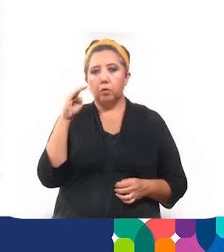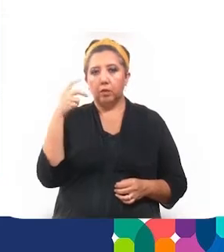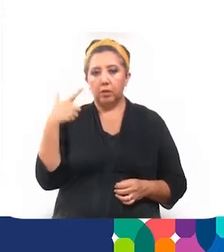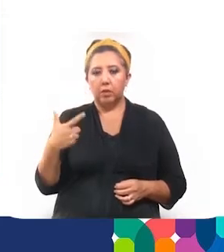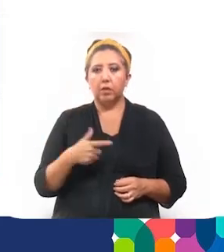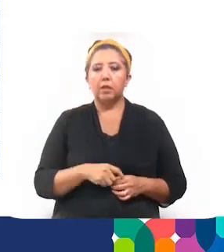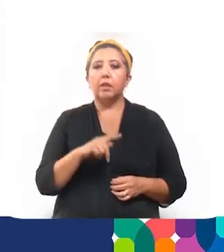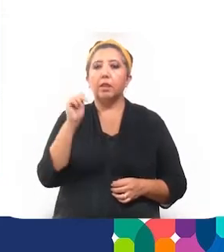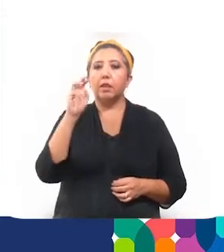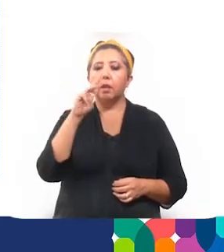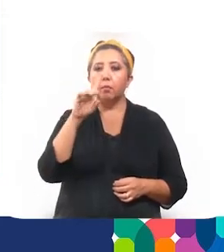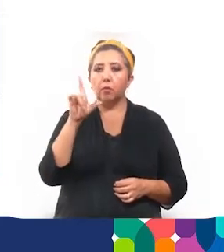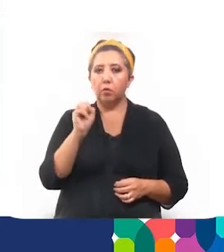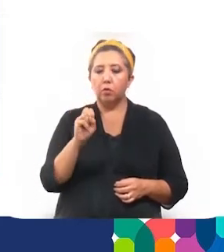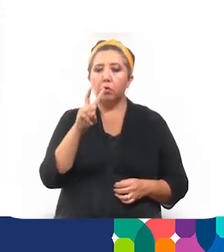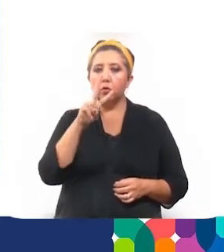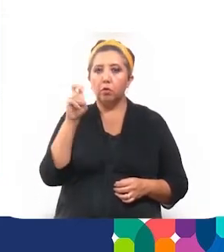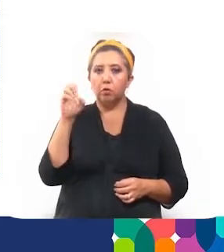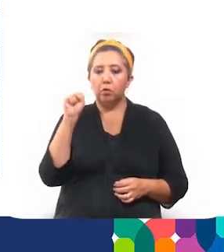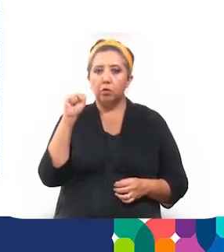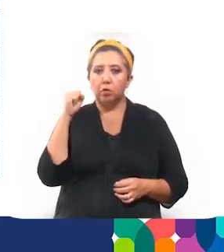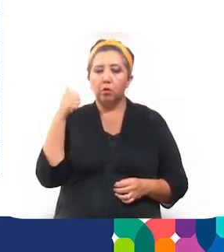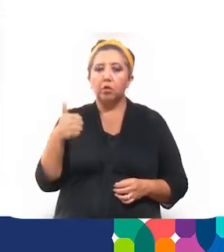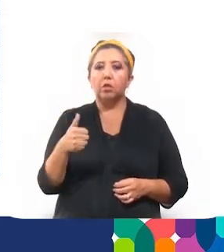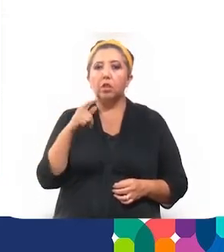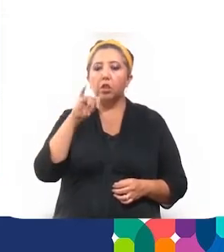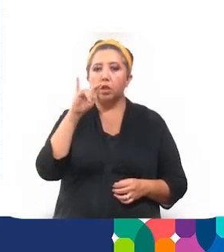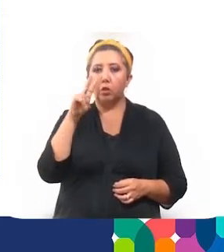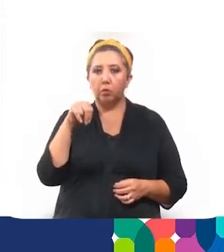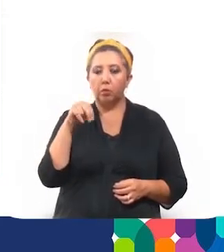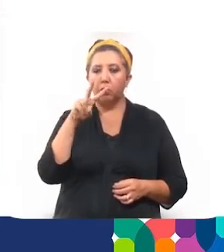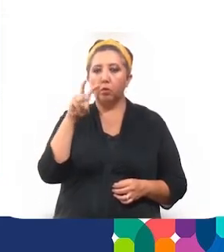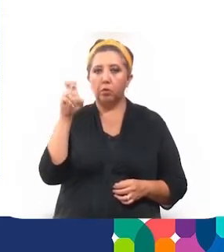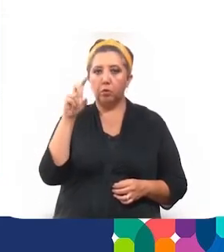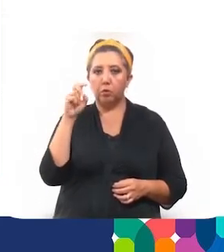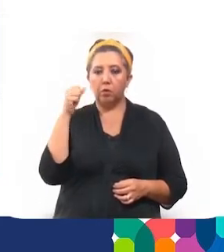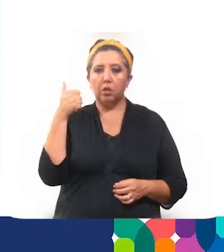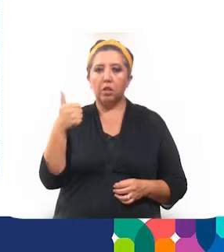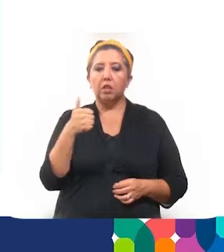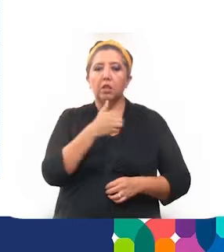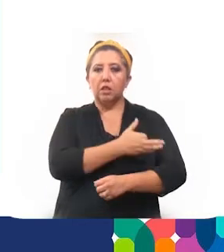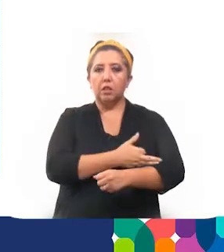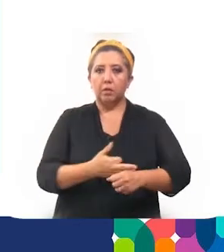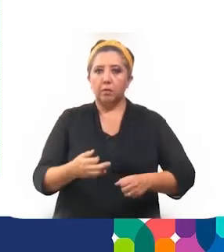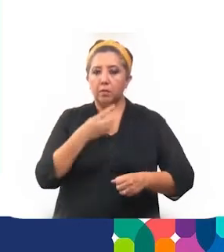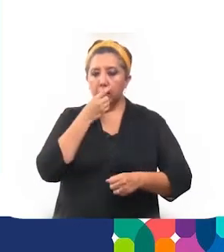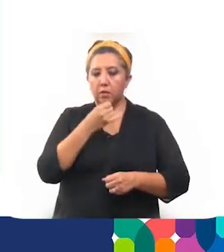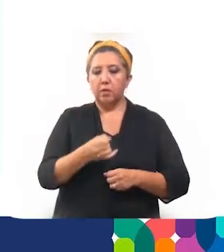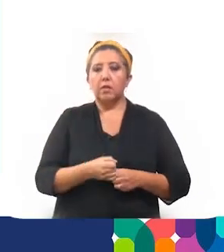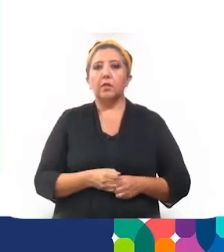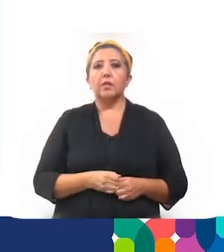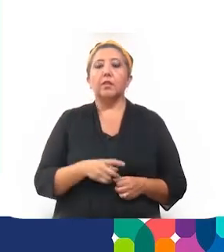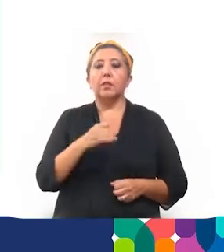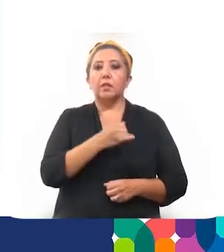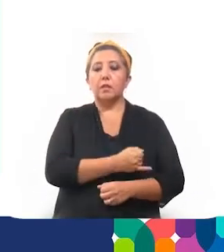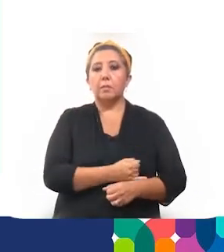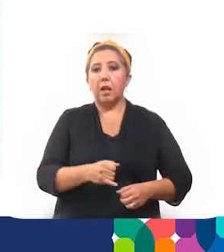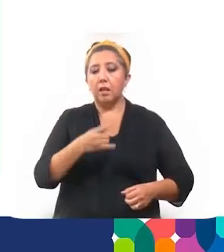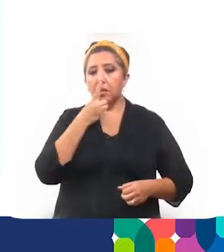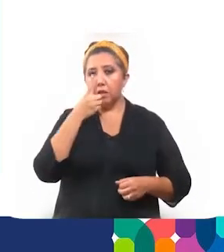297, Temozón 266, Tinum 236, Izamal 226,